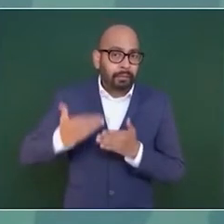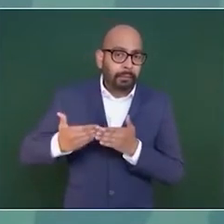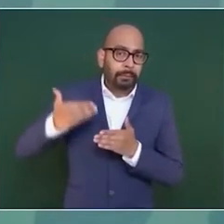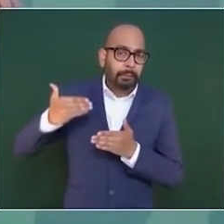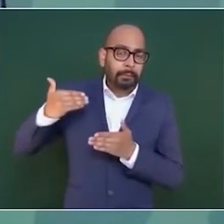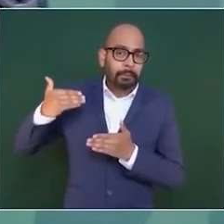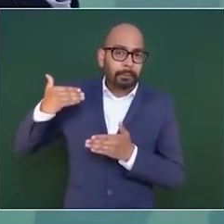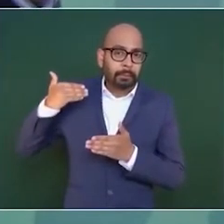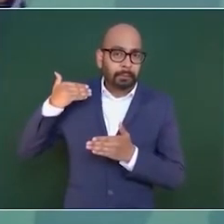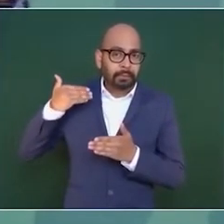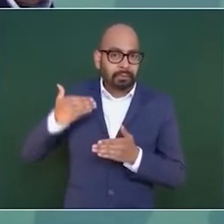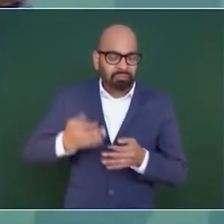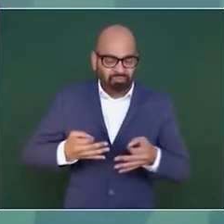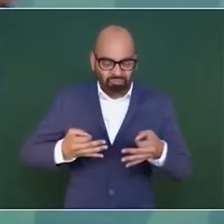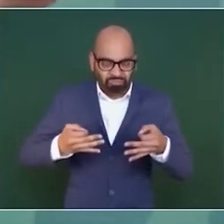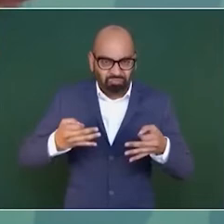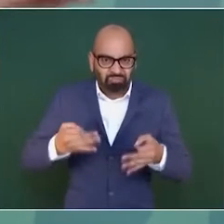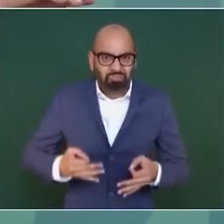a la altura